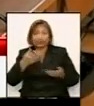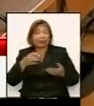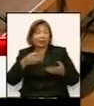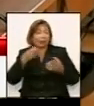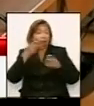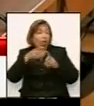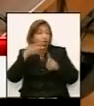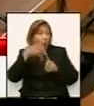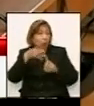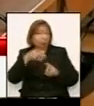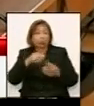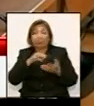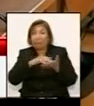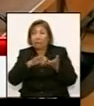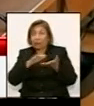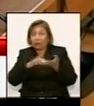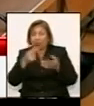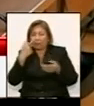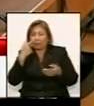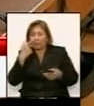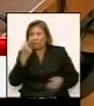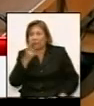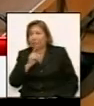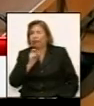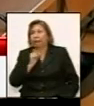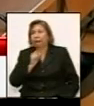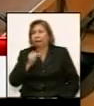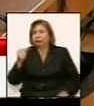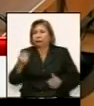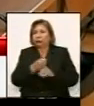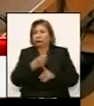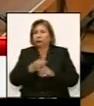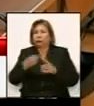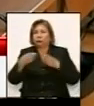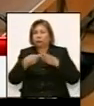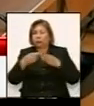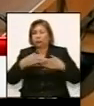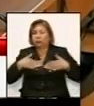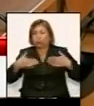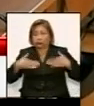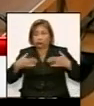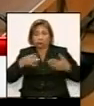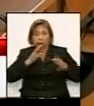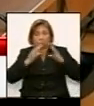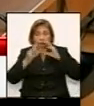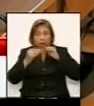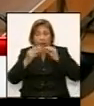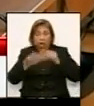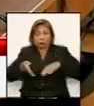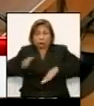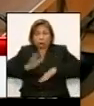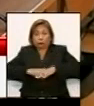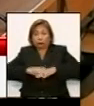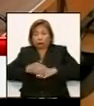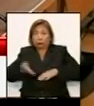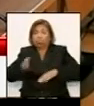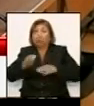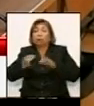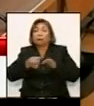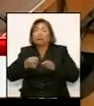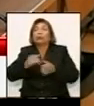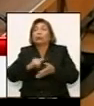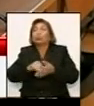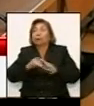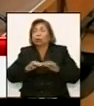virtual, digamos, es la manifestación más conocida de la violencia en línea y estamos muy contentos de que haya una conversación alrededor de lo que significa el acoso